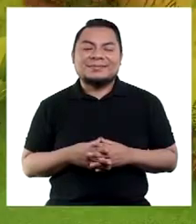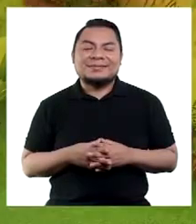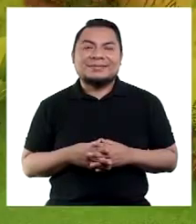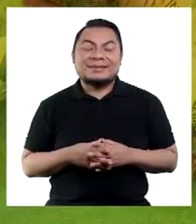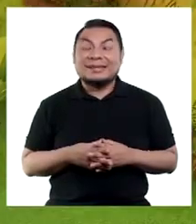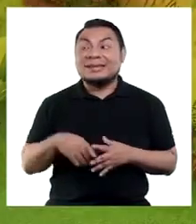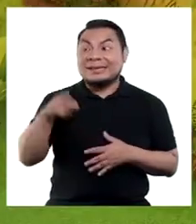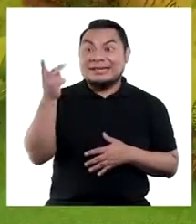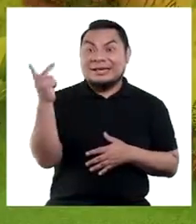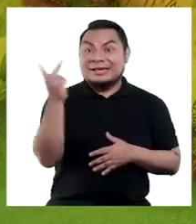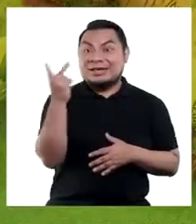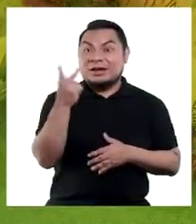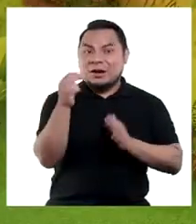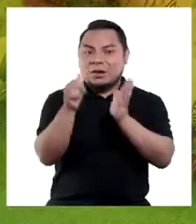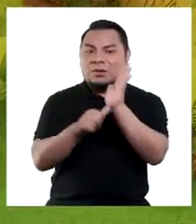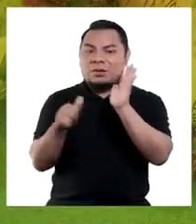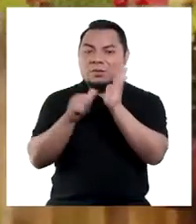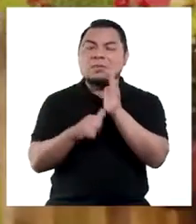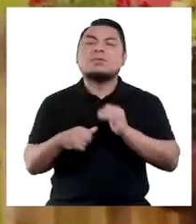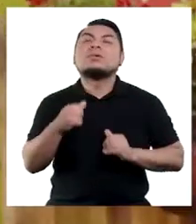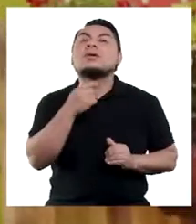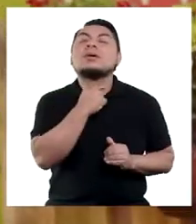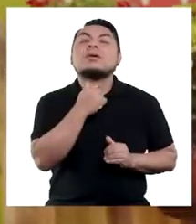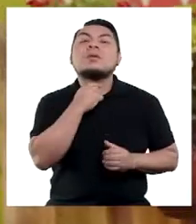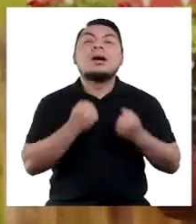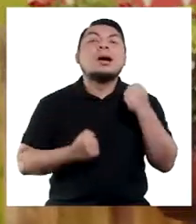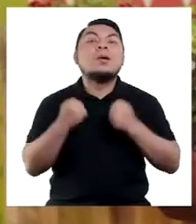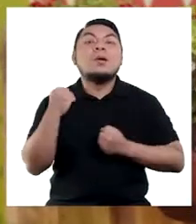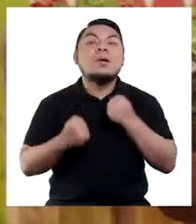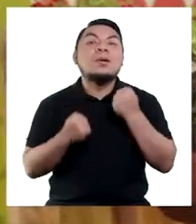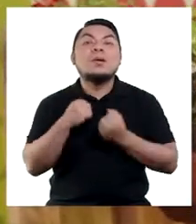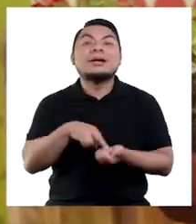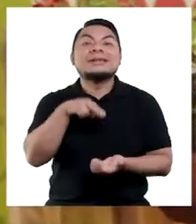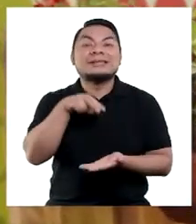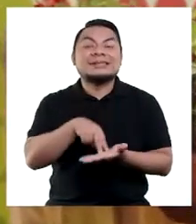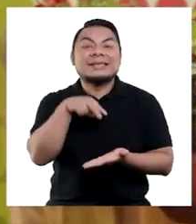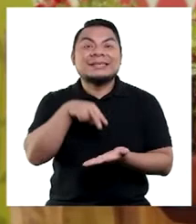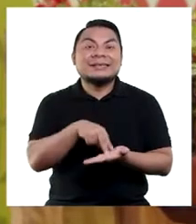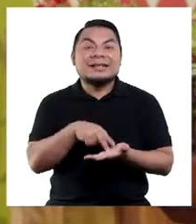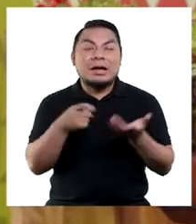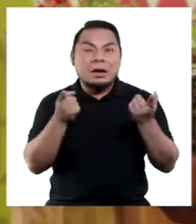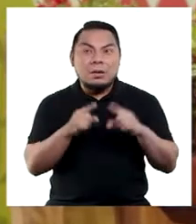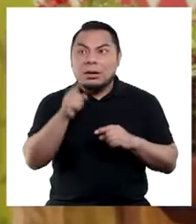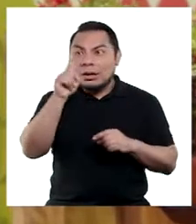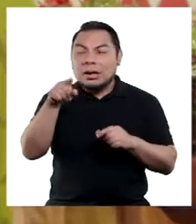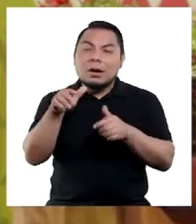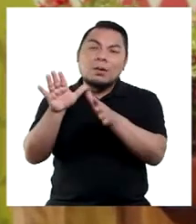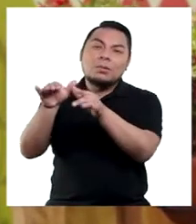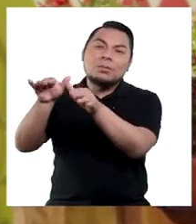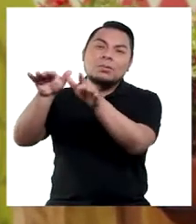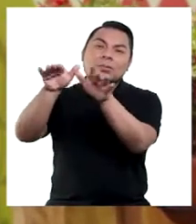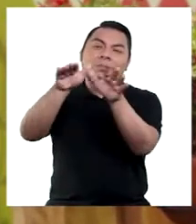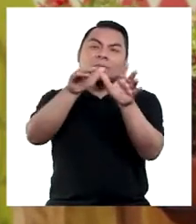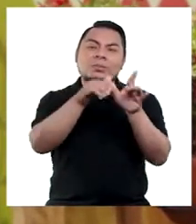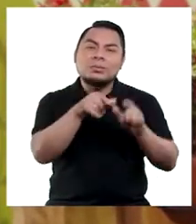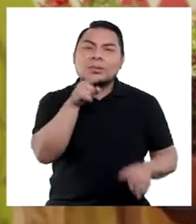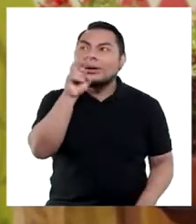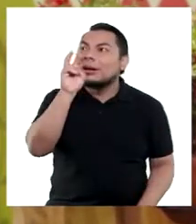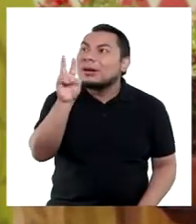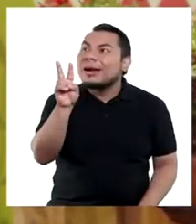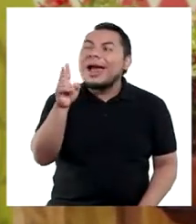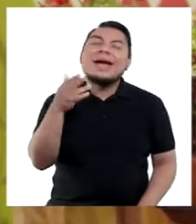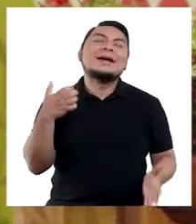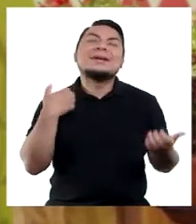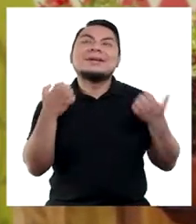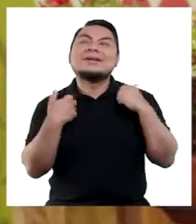a estos hermanos les gustaba correr y saltar cuando veían las mariposas se emocionaban